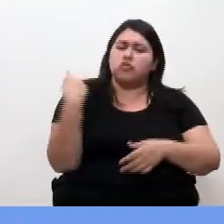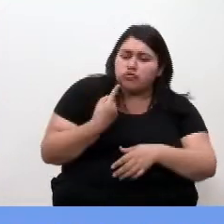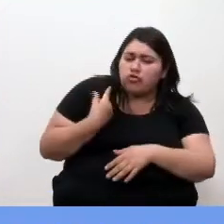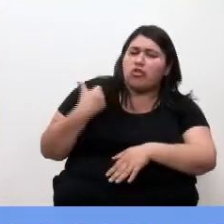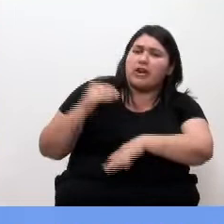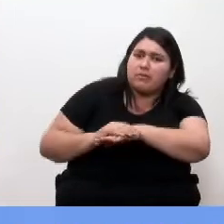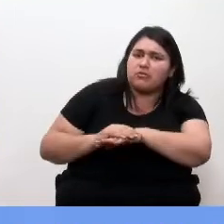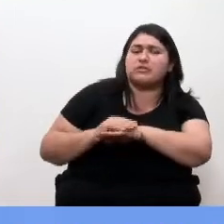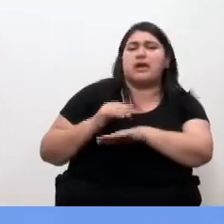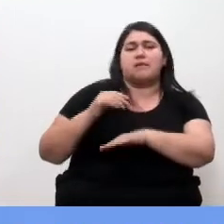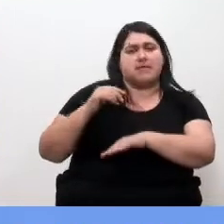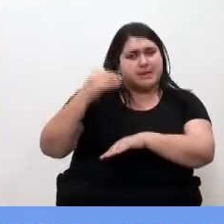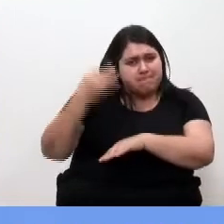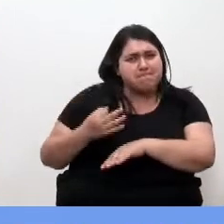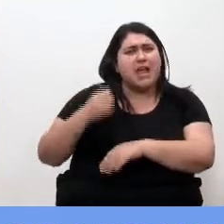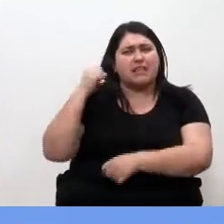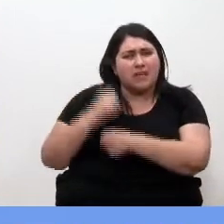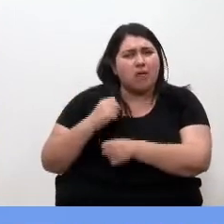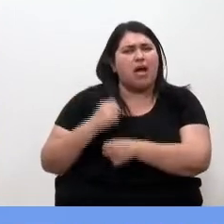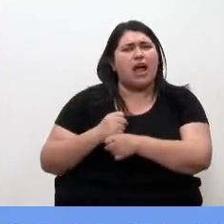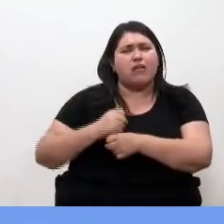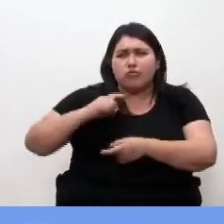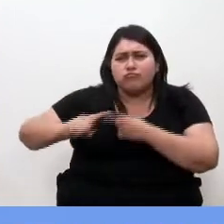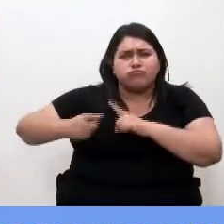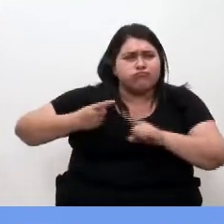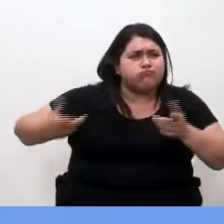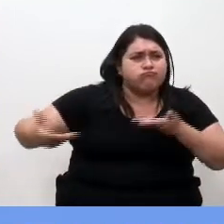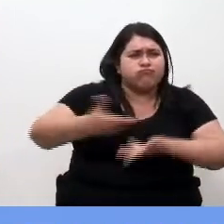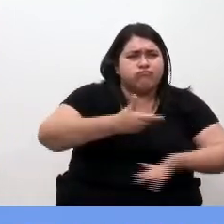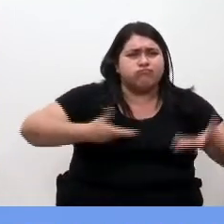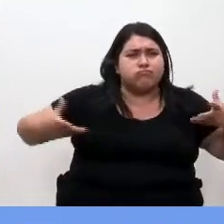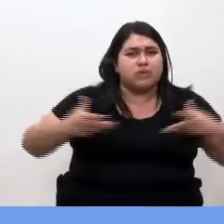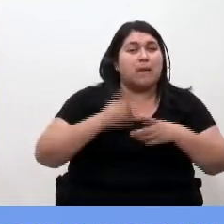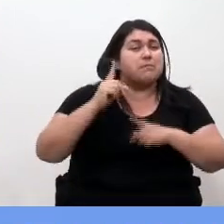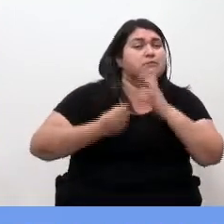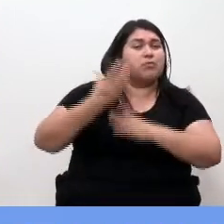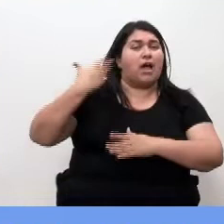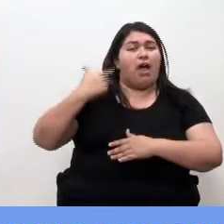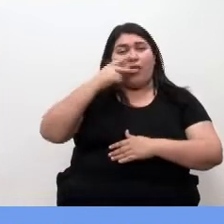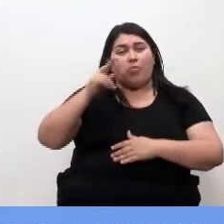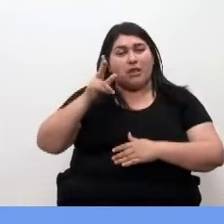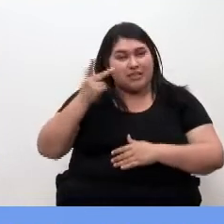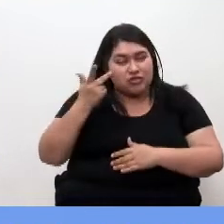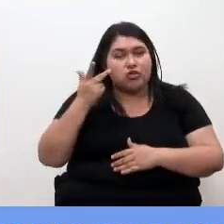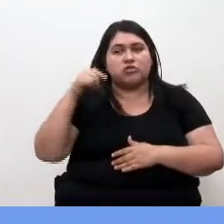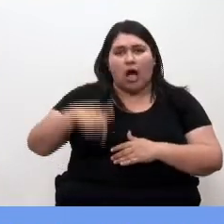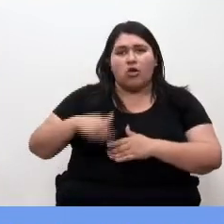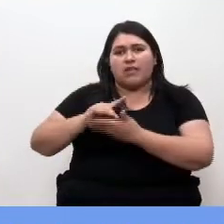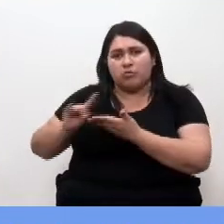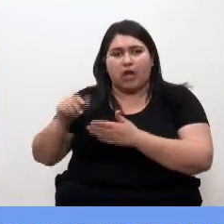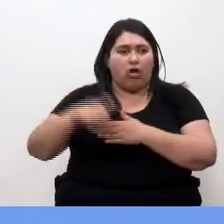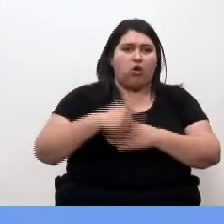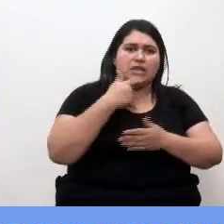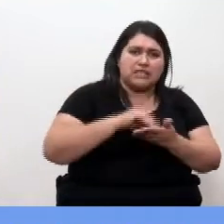lo que a cada uno nosotros nos compete trabajando en consenso como se hizo esta ley en el 18 y ahora en diputados y ahora en el senado